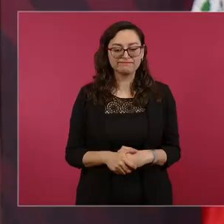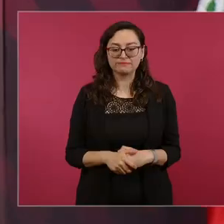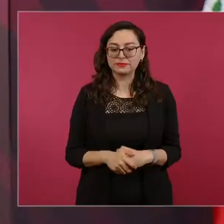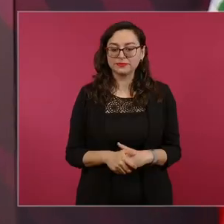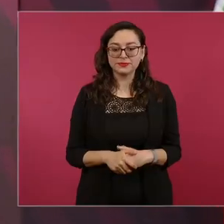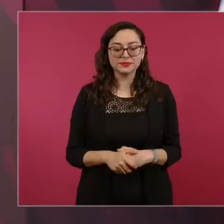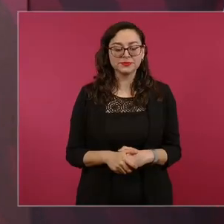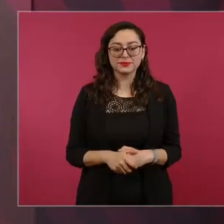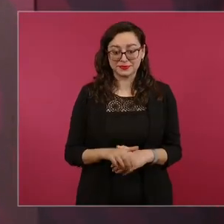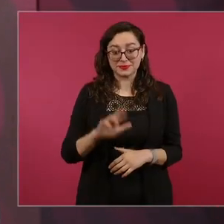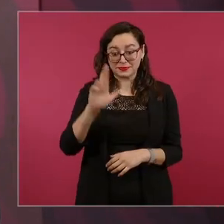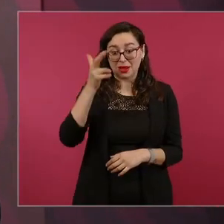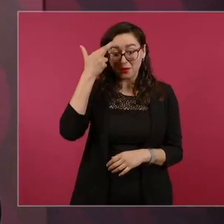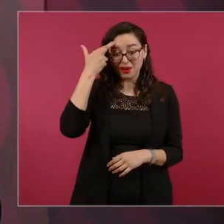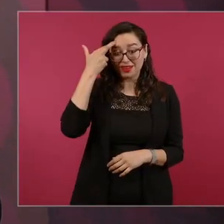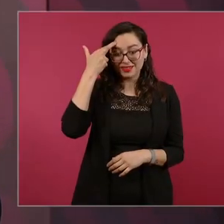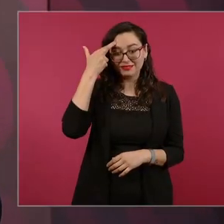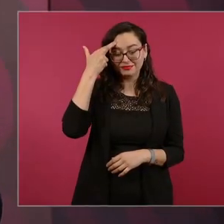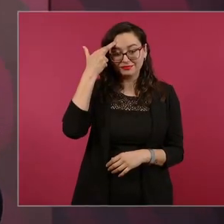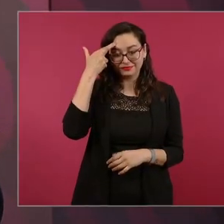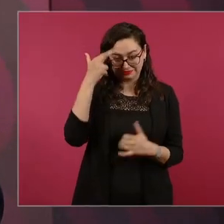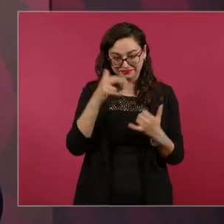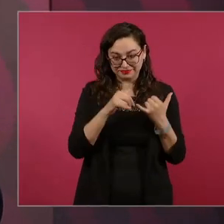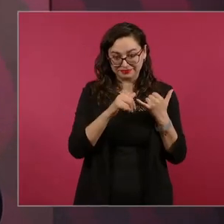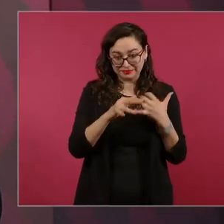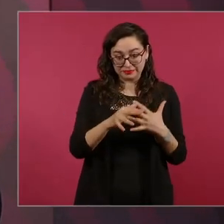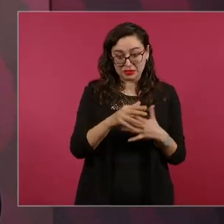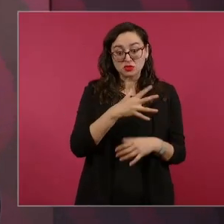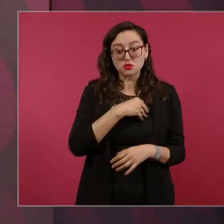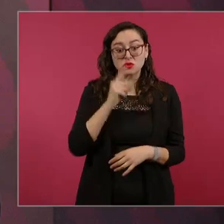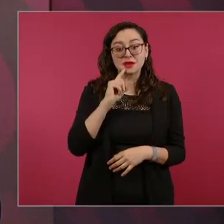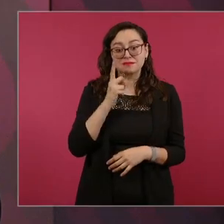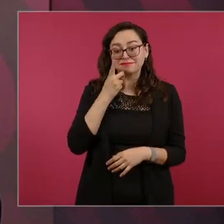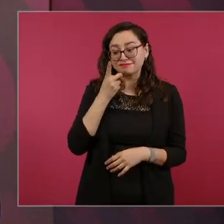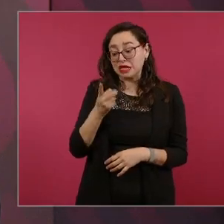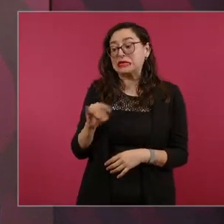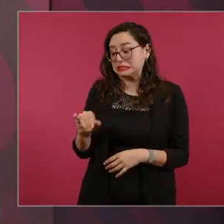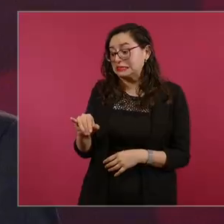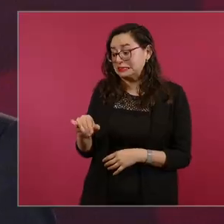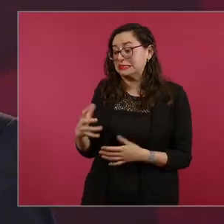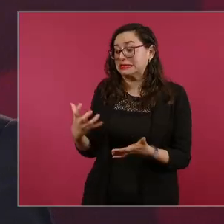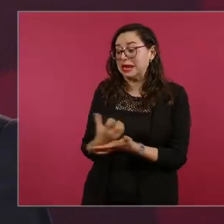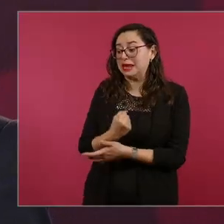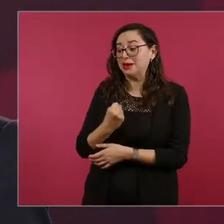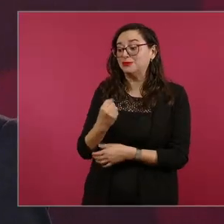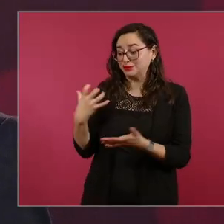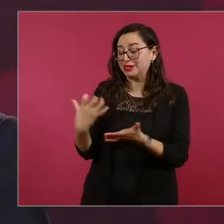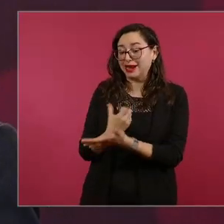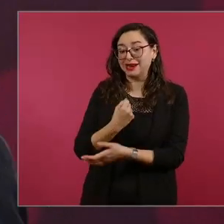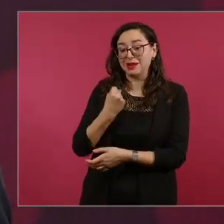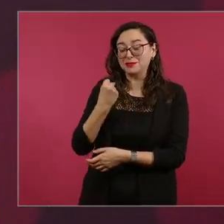y entonces la hija le mintió, le dijo sí ganamos, papá.